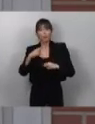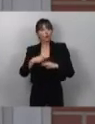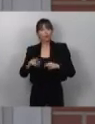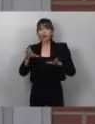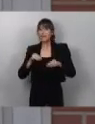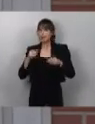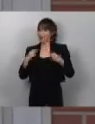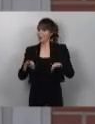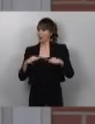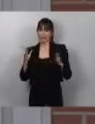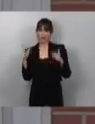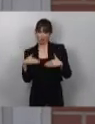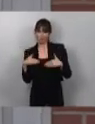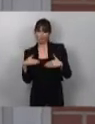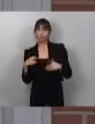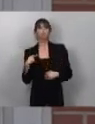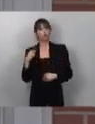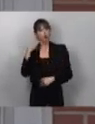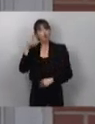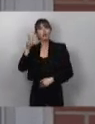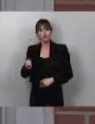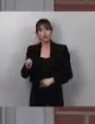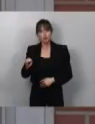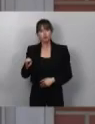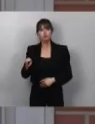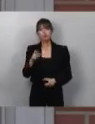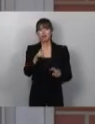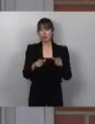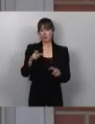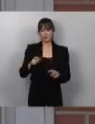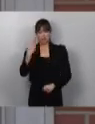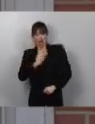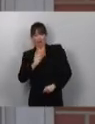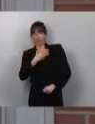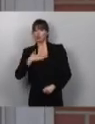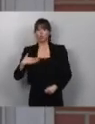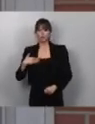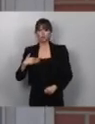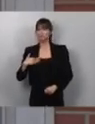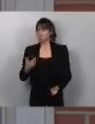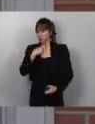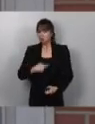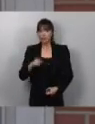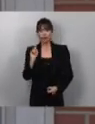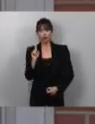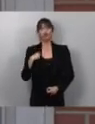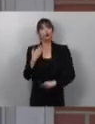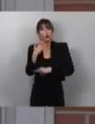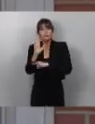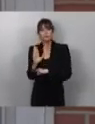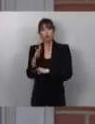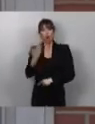país por una cuestión meramente personal si eso es lo único que que que le ha movido desde lo me parece En ese sentido bastante impresentable